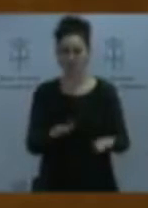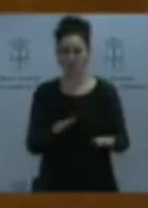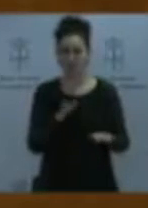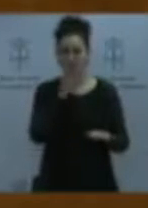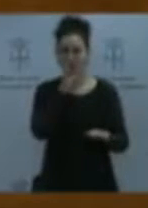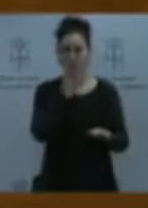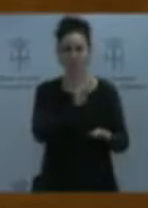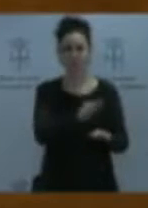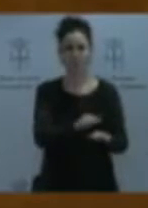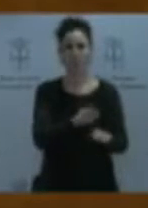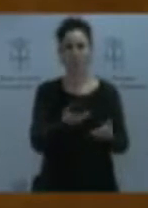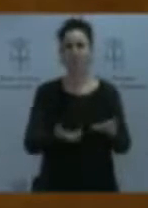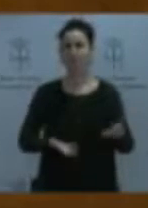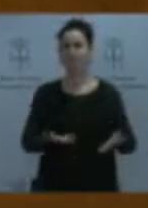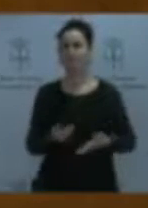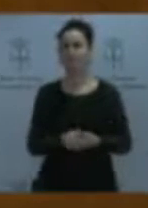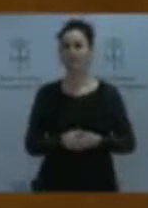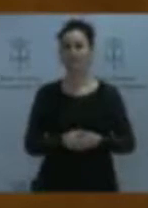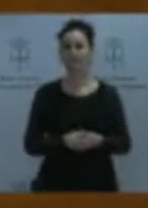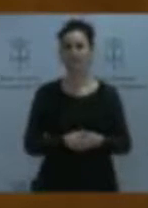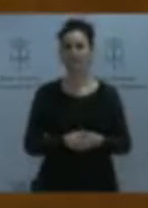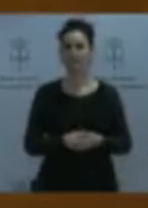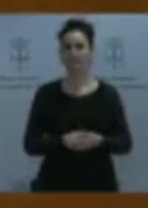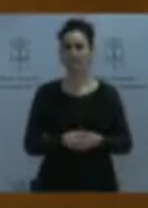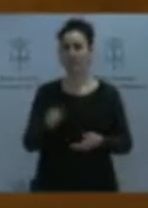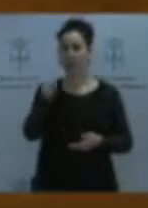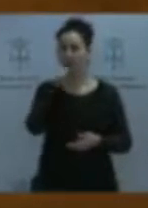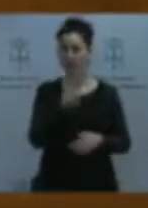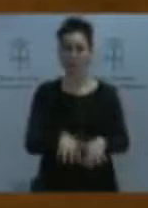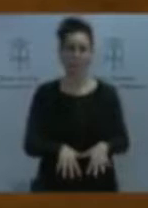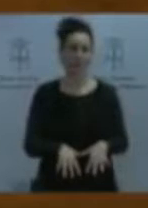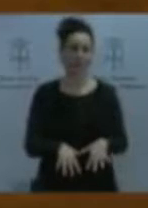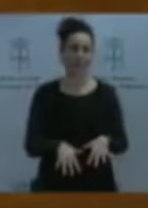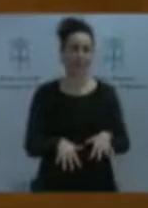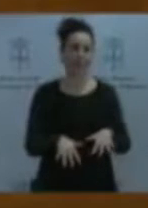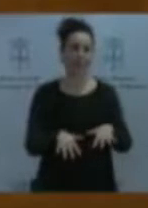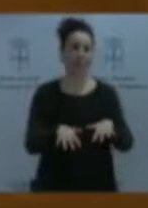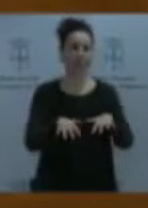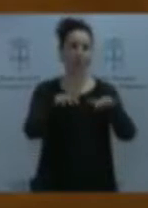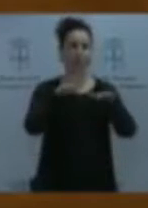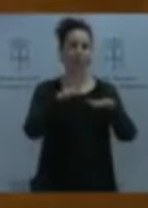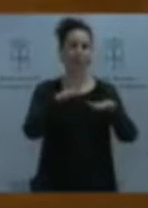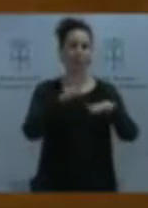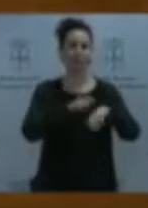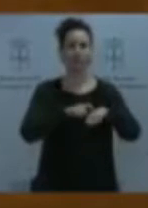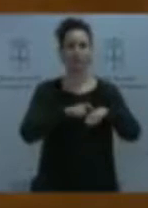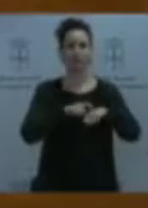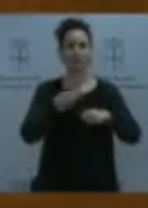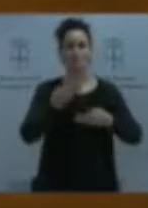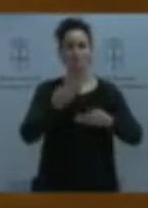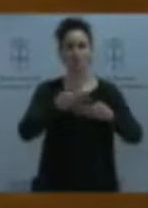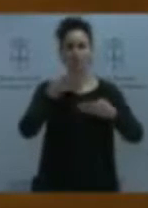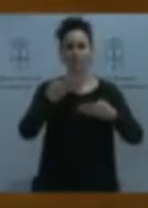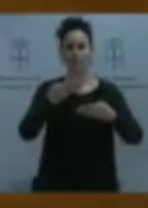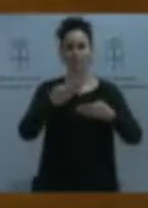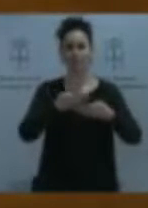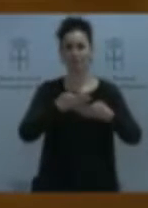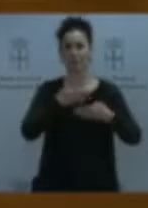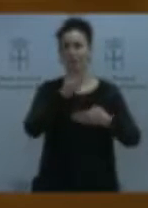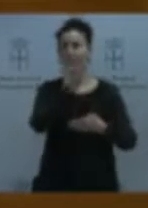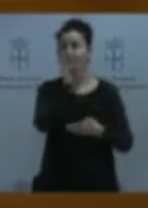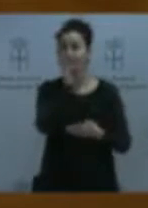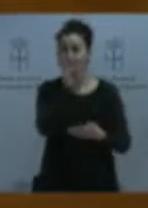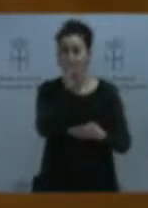valle para una infraestructura hidráulica de estas características, no se haya llevado a cabo. En el año 2005 crearon la